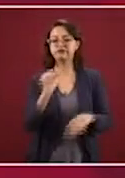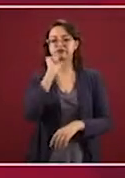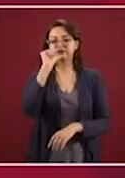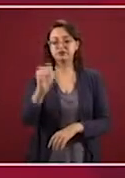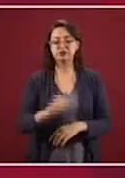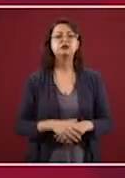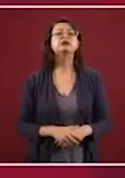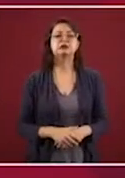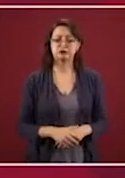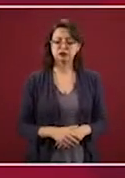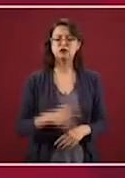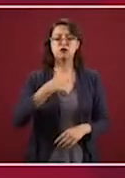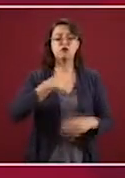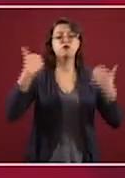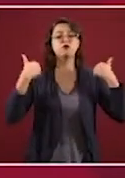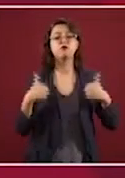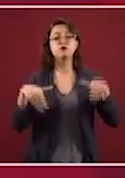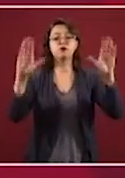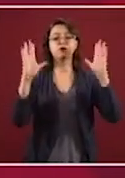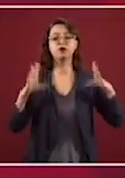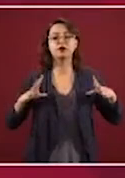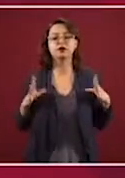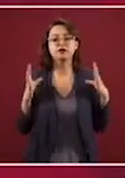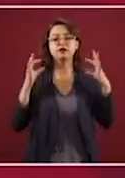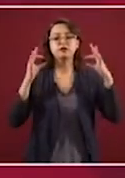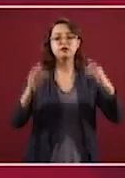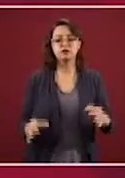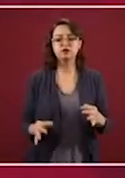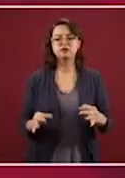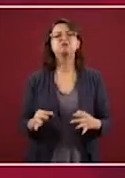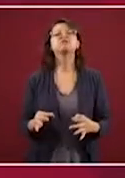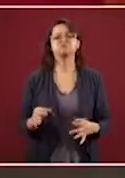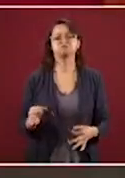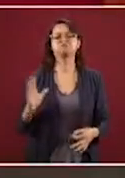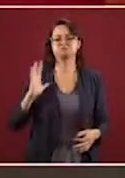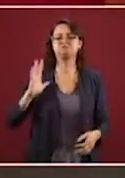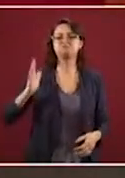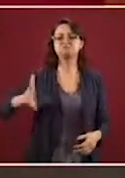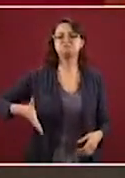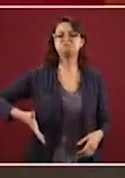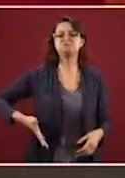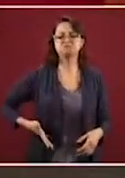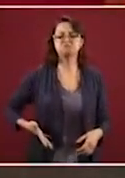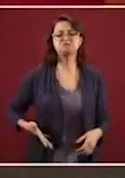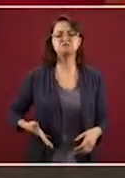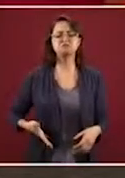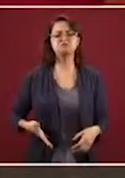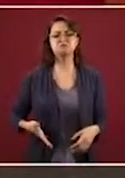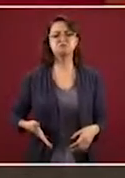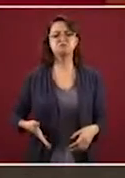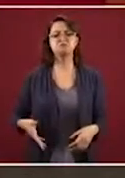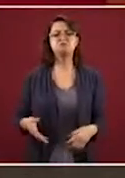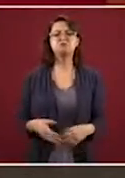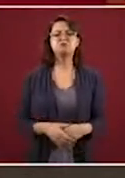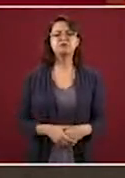fundador y me siento muy orgulloso de